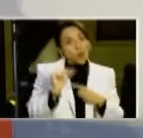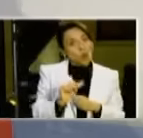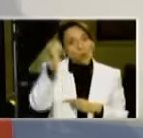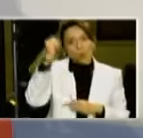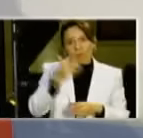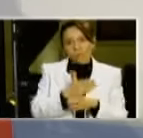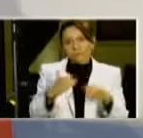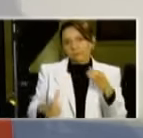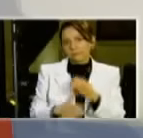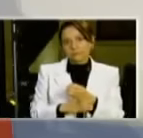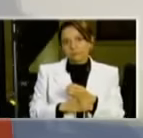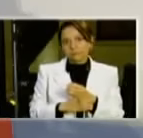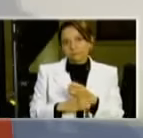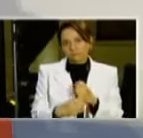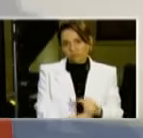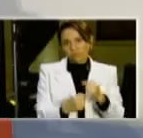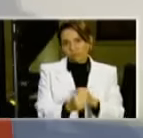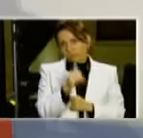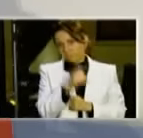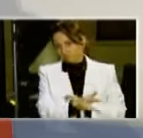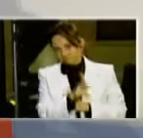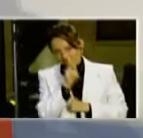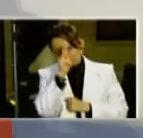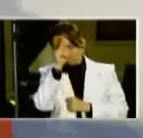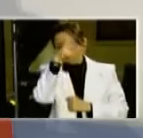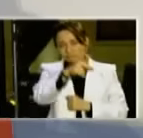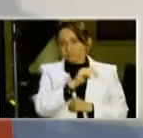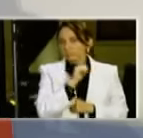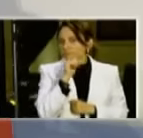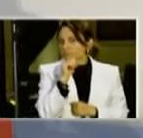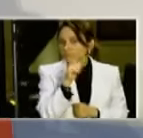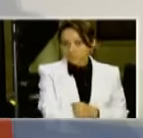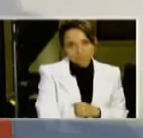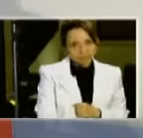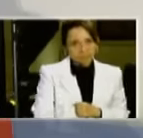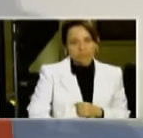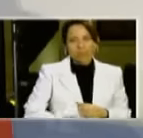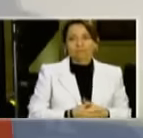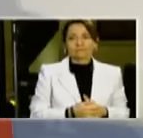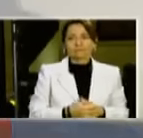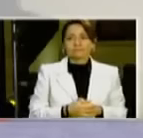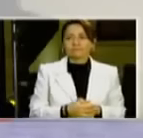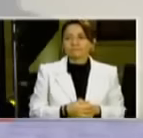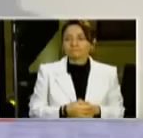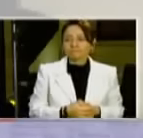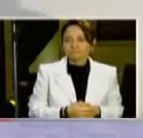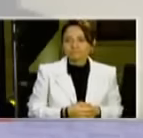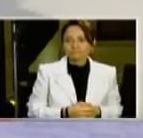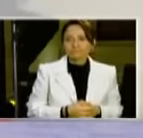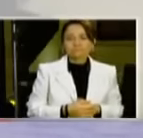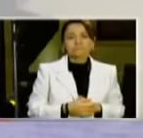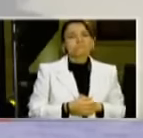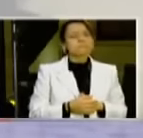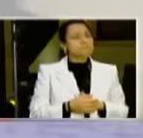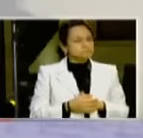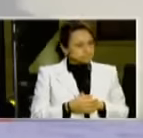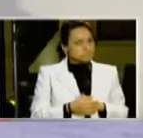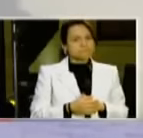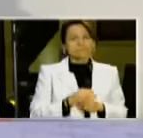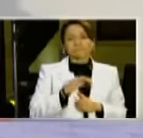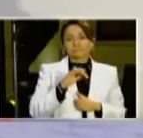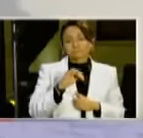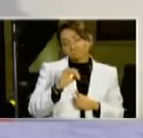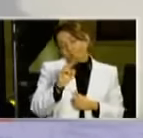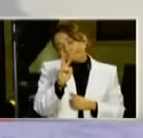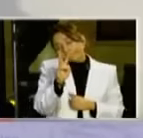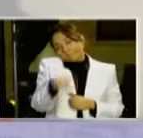conflictos armados y de lejos también el continente que más ha usado la Corte Internacional de Justicia. La Guerra del Atlántico Sur fue la única